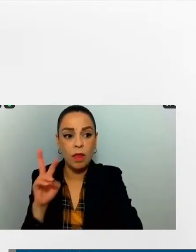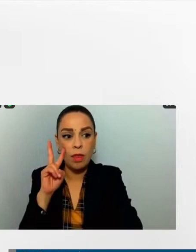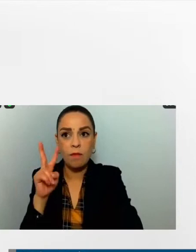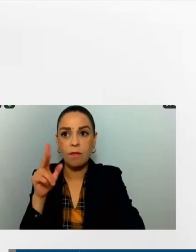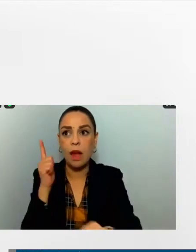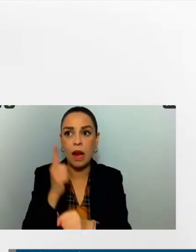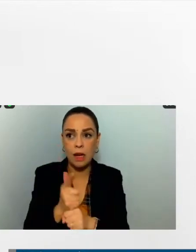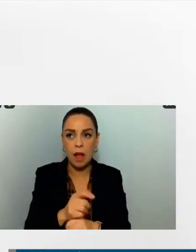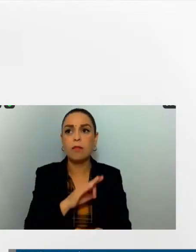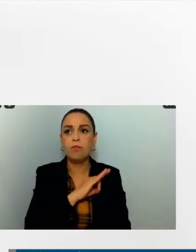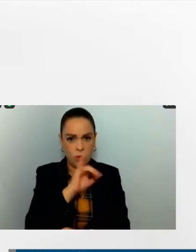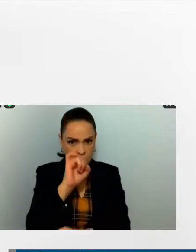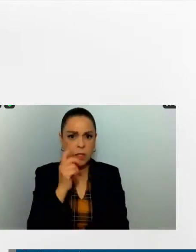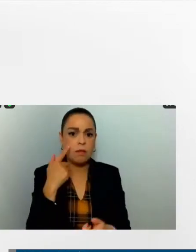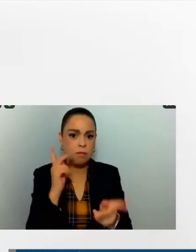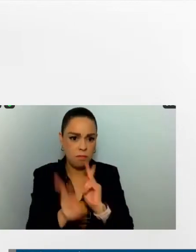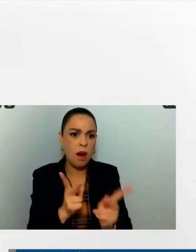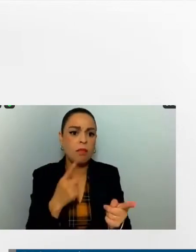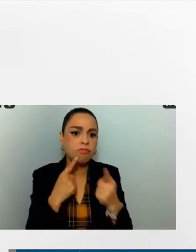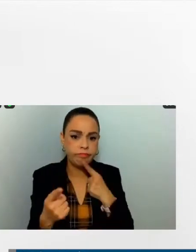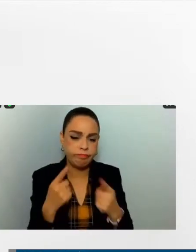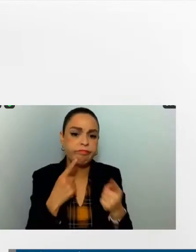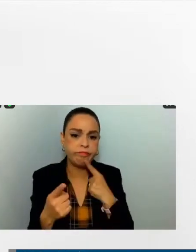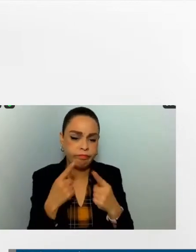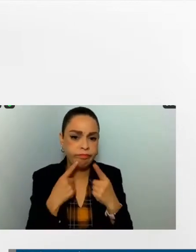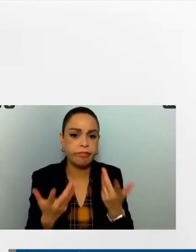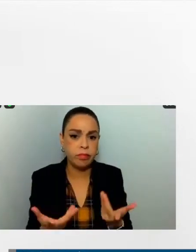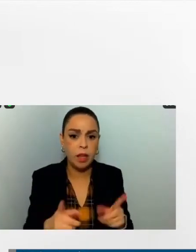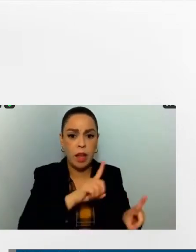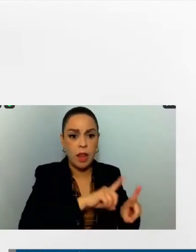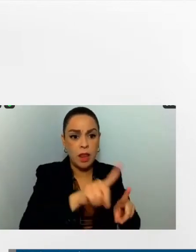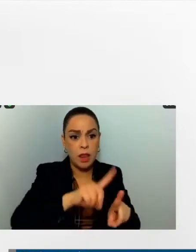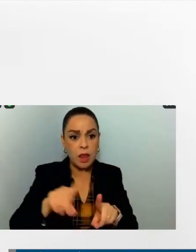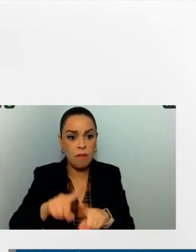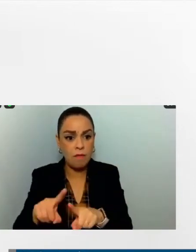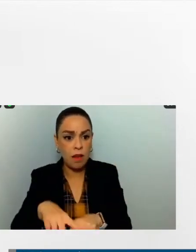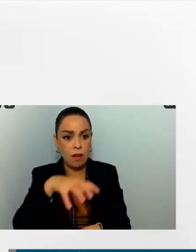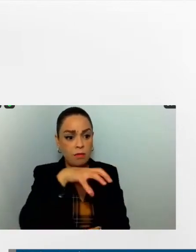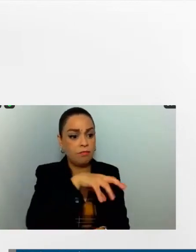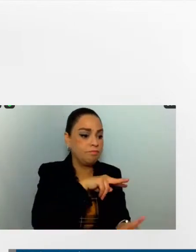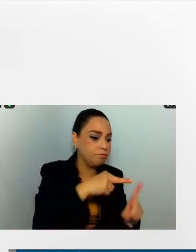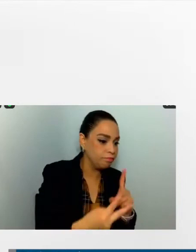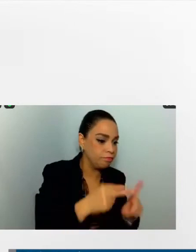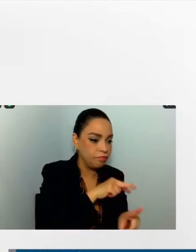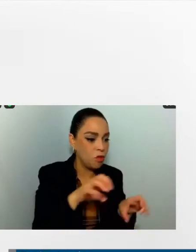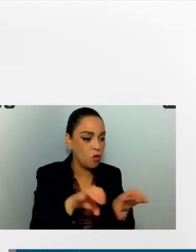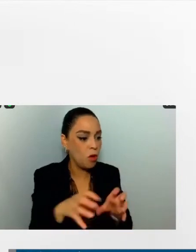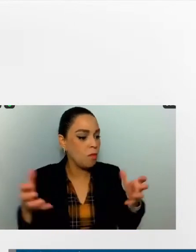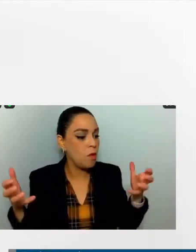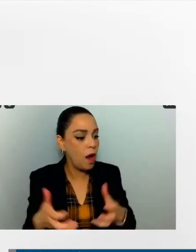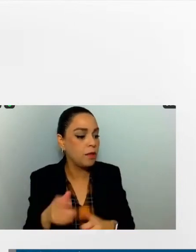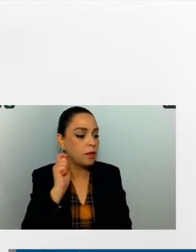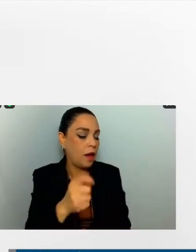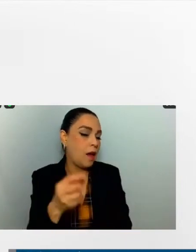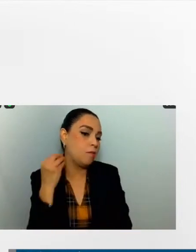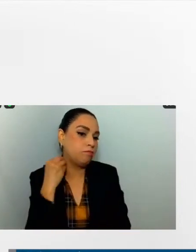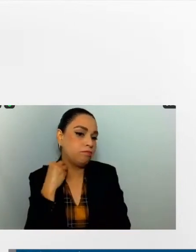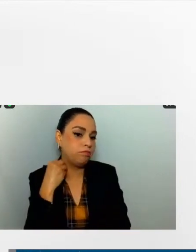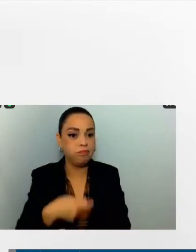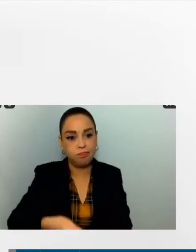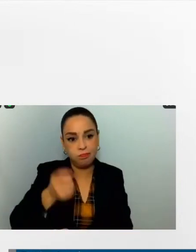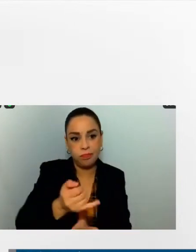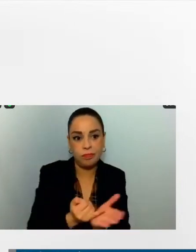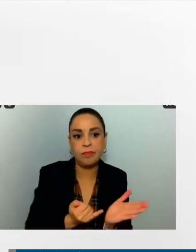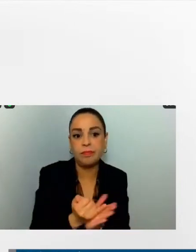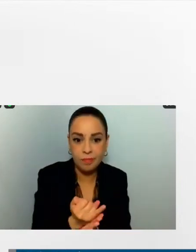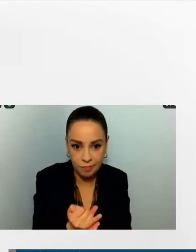posible dialogar con el razonamiento jurídico y desde las diferentes perspectivas del ejercicio del derecho, ¿no? A mí